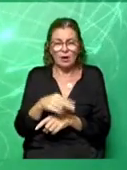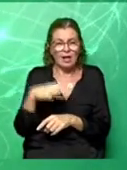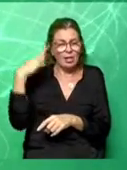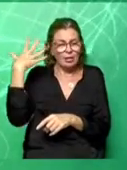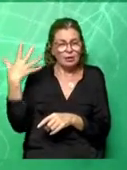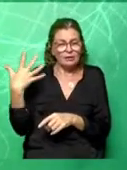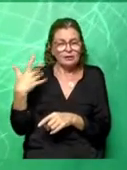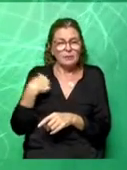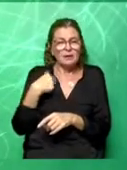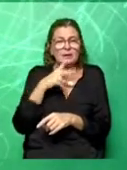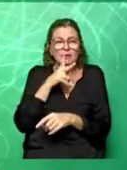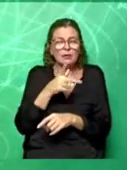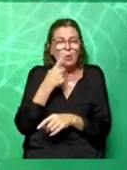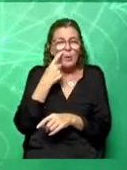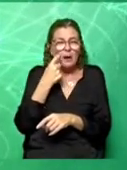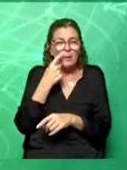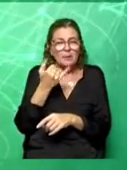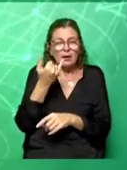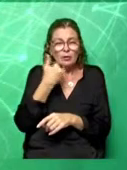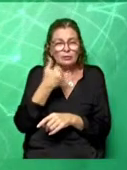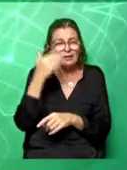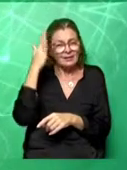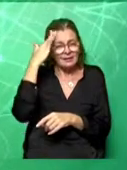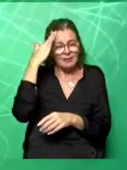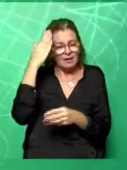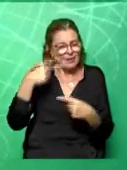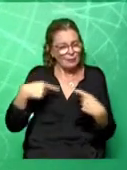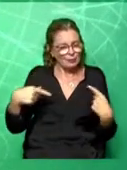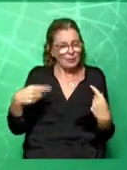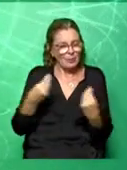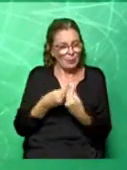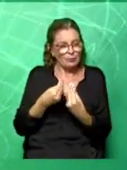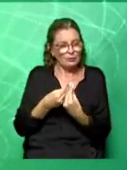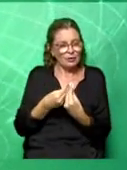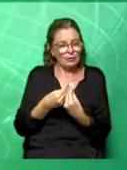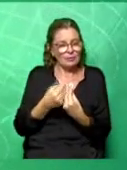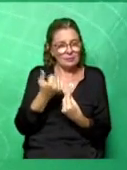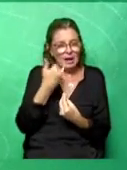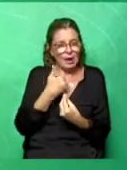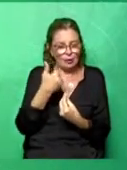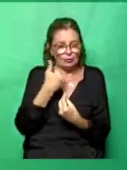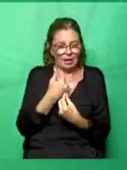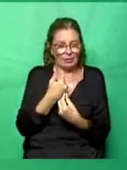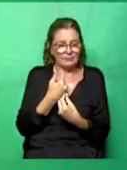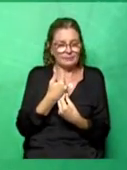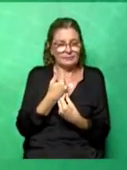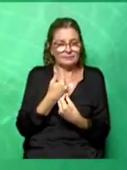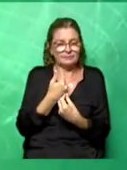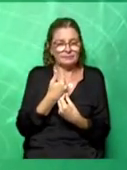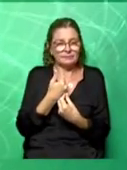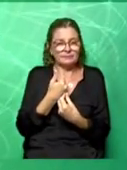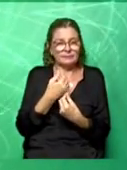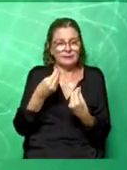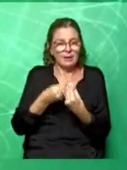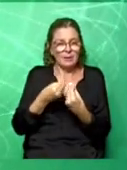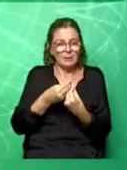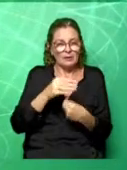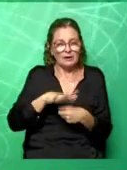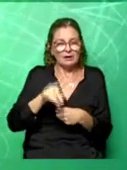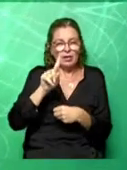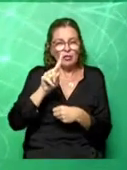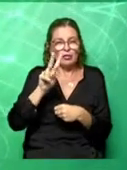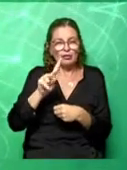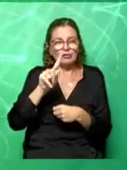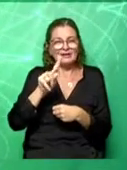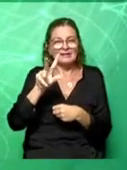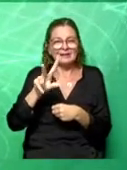porque mi hijo me lo había contado, mi hijo sabía muchas cosas. Ajá. Él me lo había contado. Había muchas niñas de 12, 13 y 14